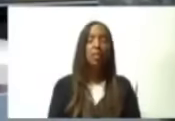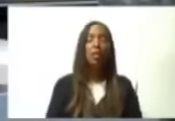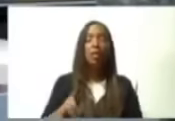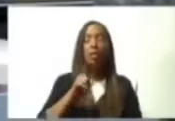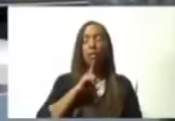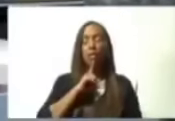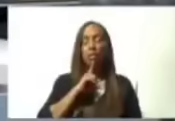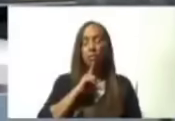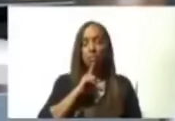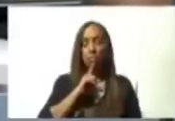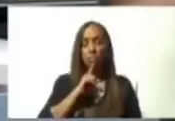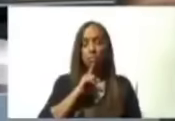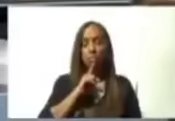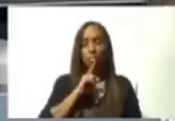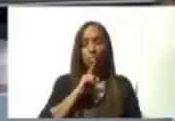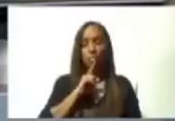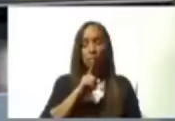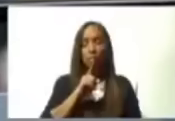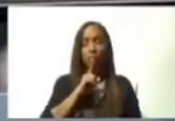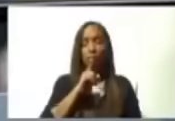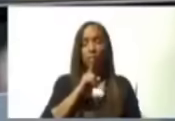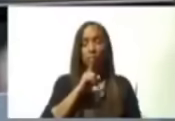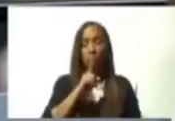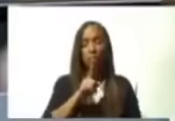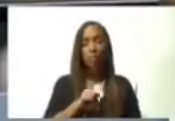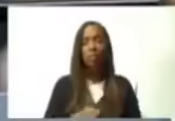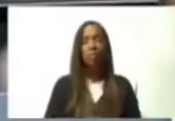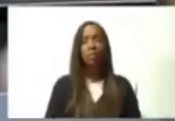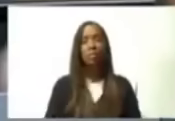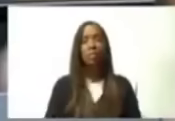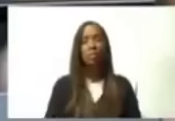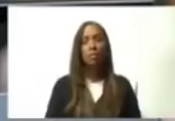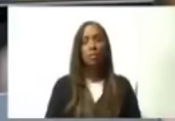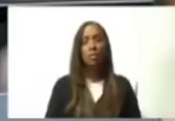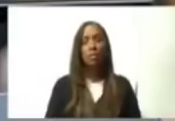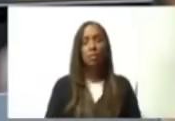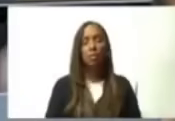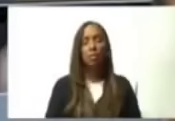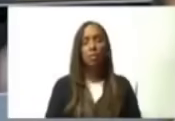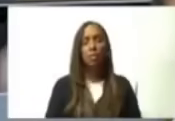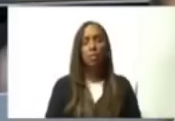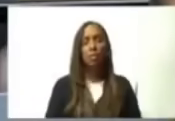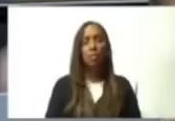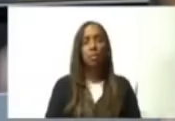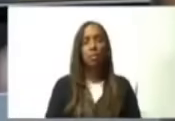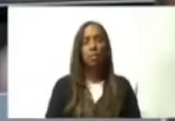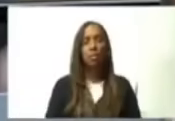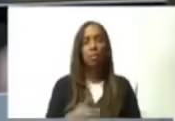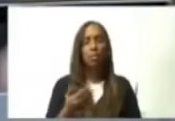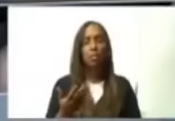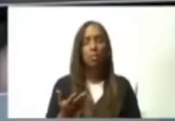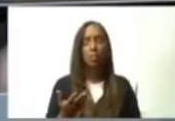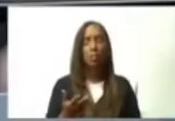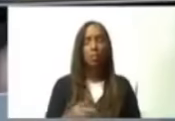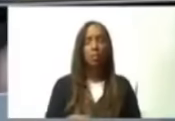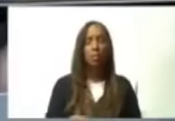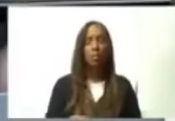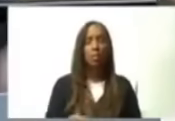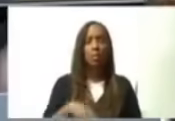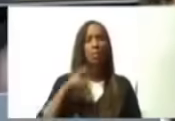después de cruzar el puente Yuna, advirtiéndole que no podían pasar,